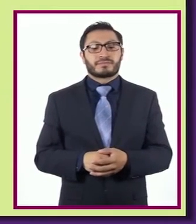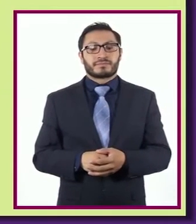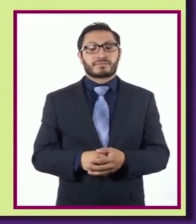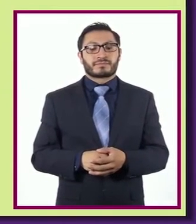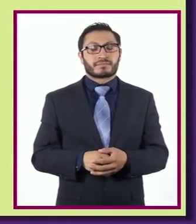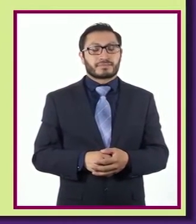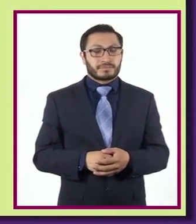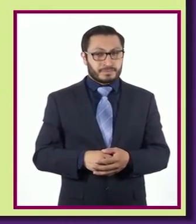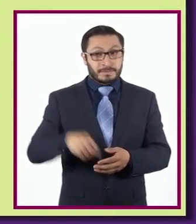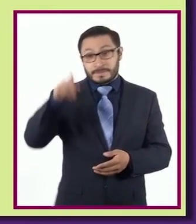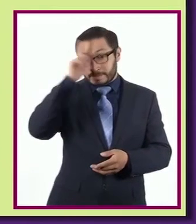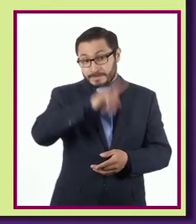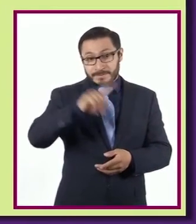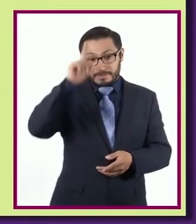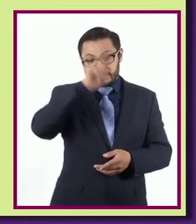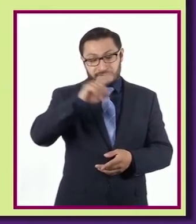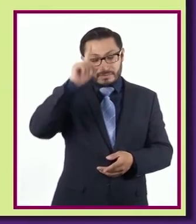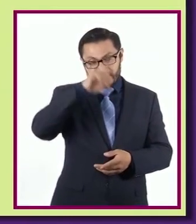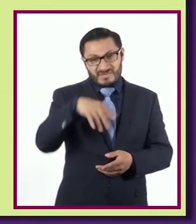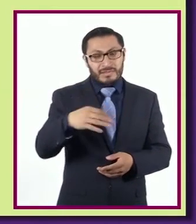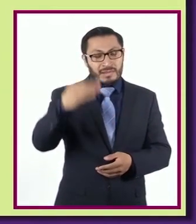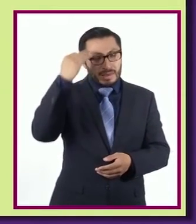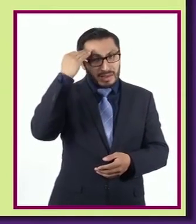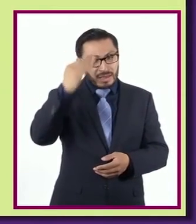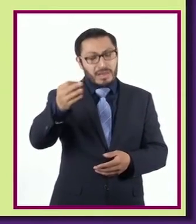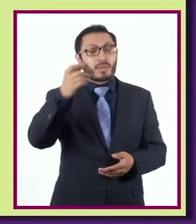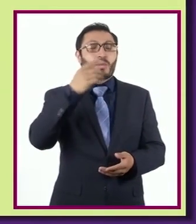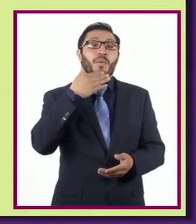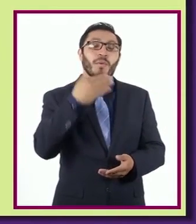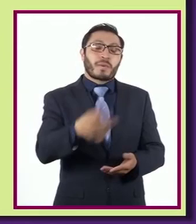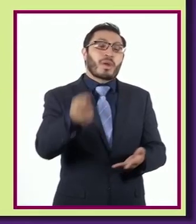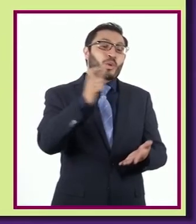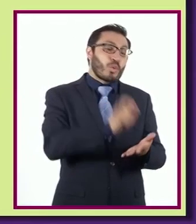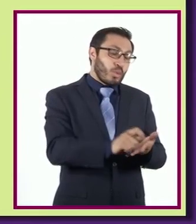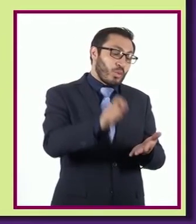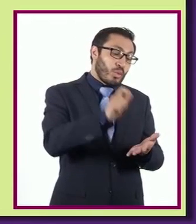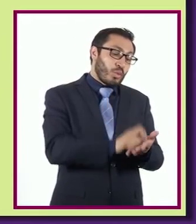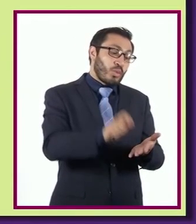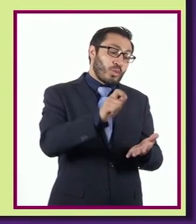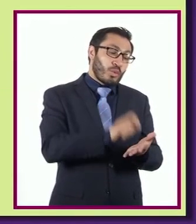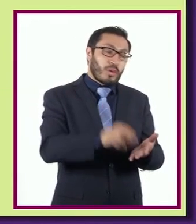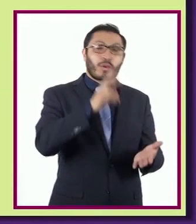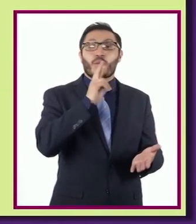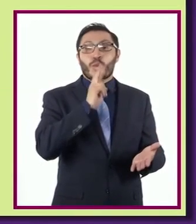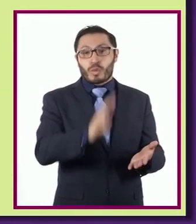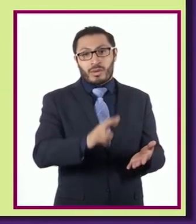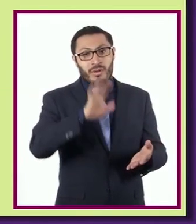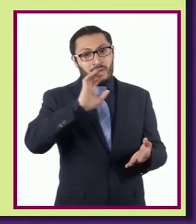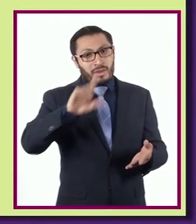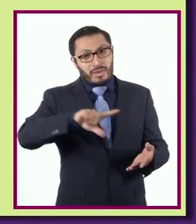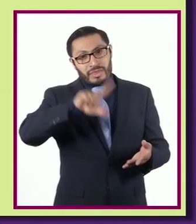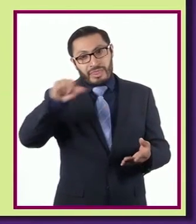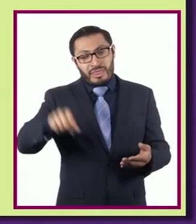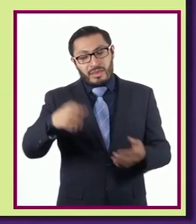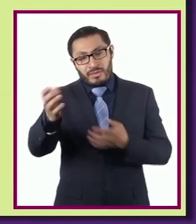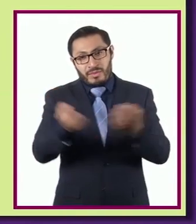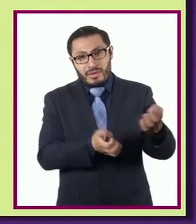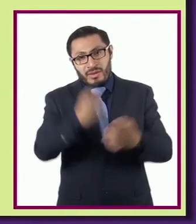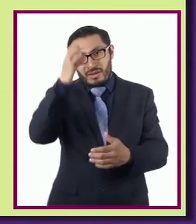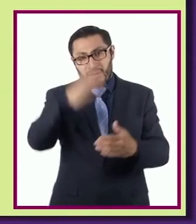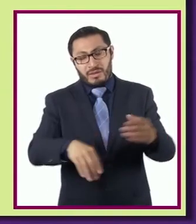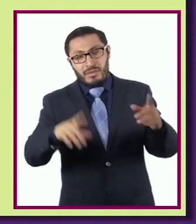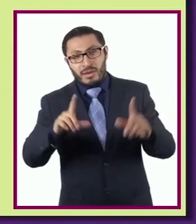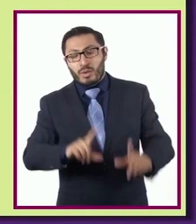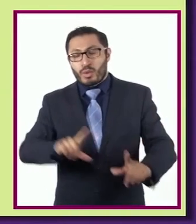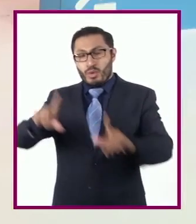Es recomendable que tomen el tiempo para realizar el ejercicio y que una vez terminado lo cuelguen en algún lugar